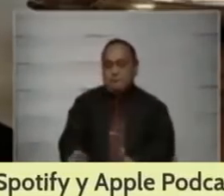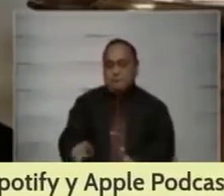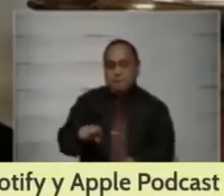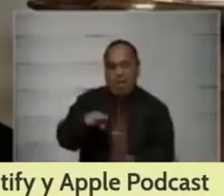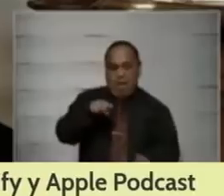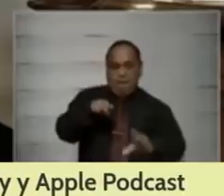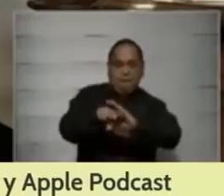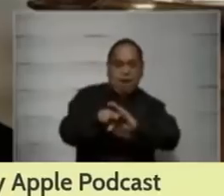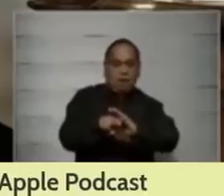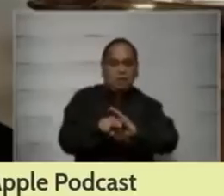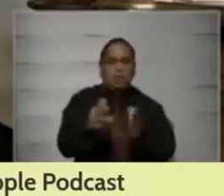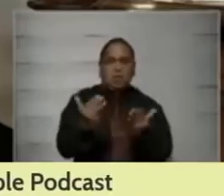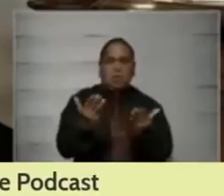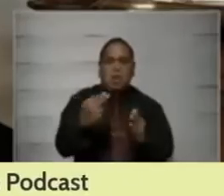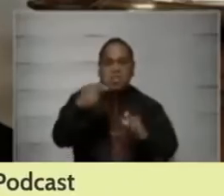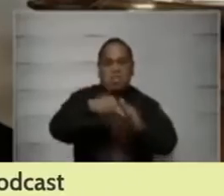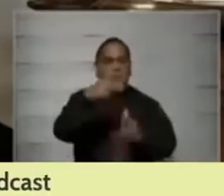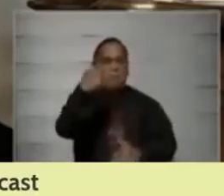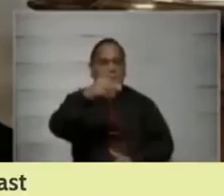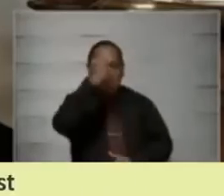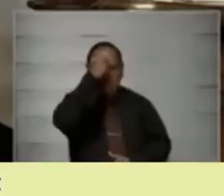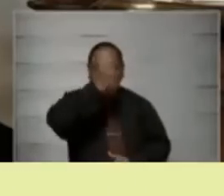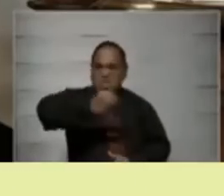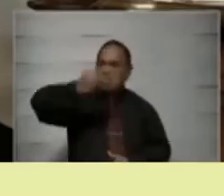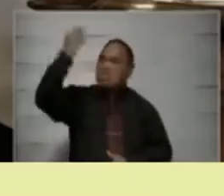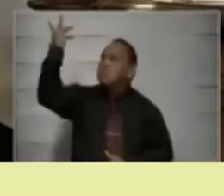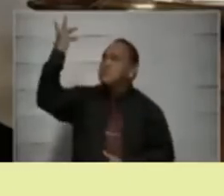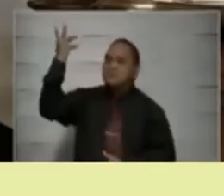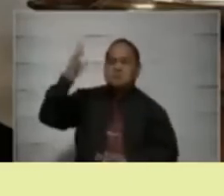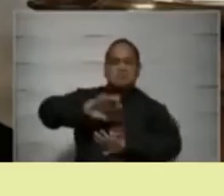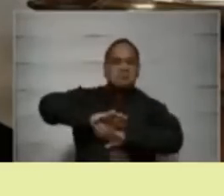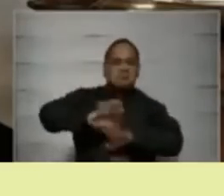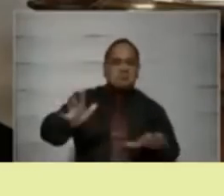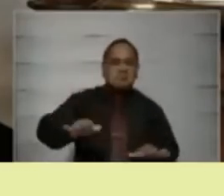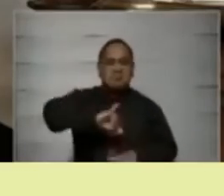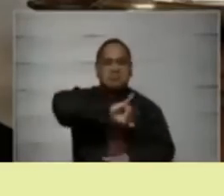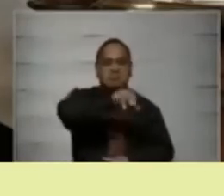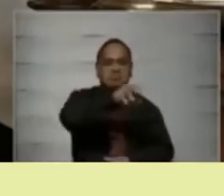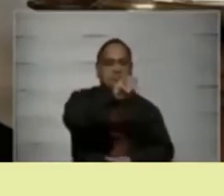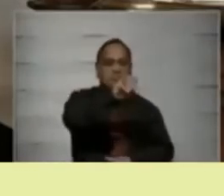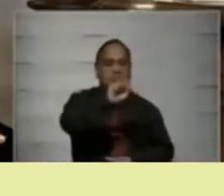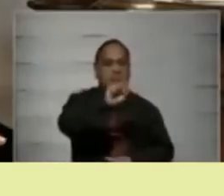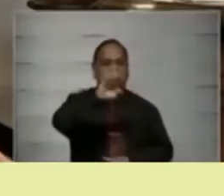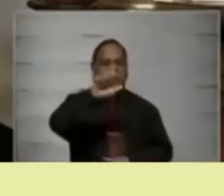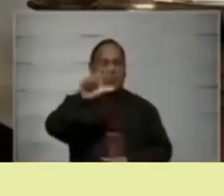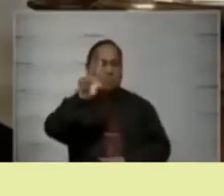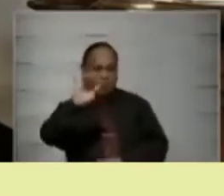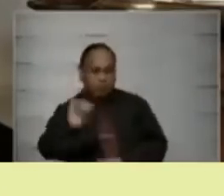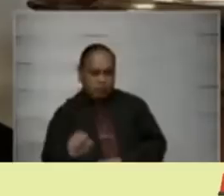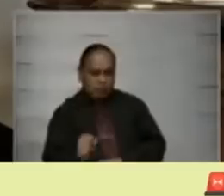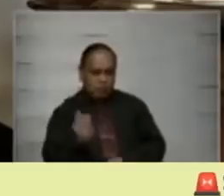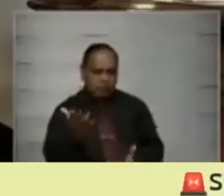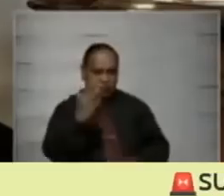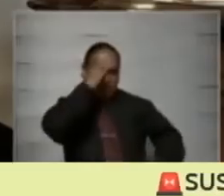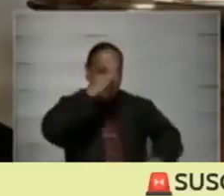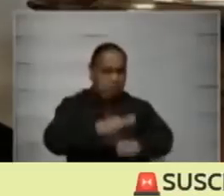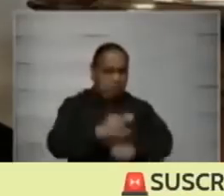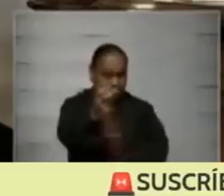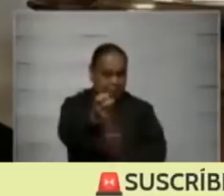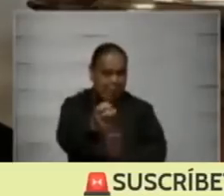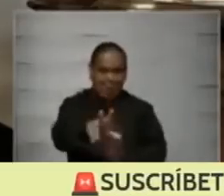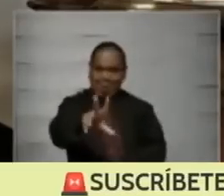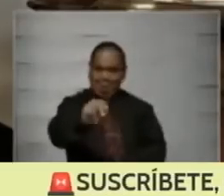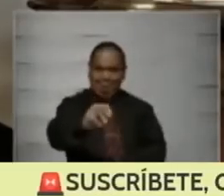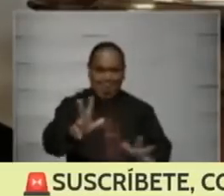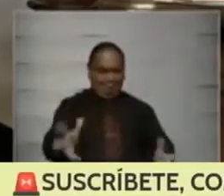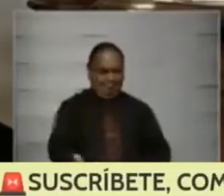que no tienen nombre. Quedan en el olvido. Así que, José Luis, no tiene manera, yo les dije,